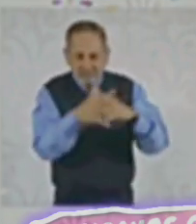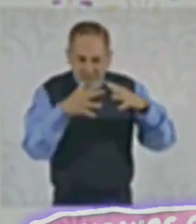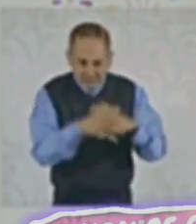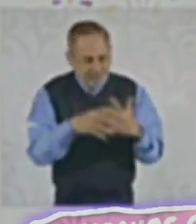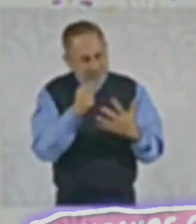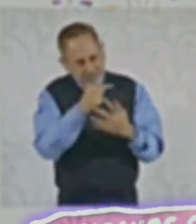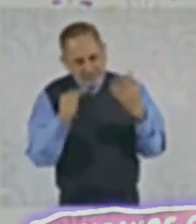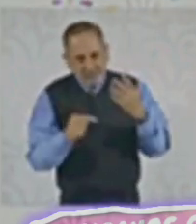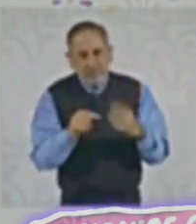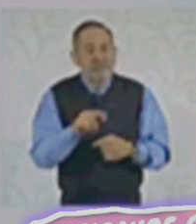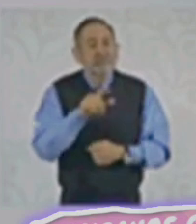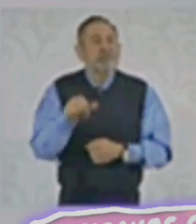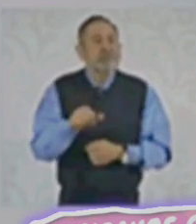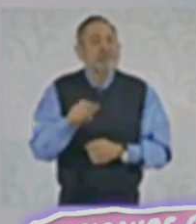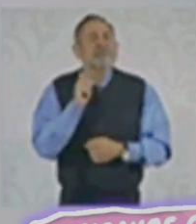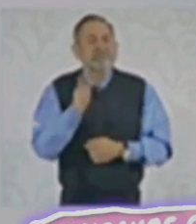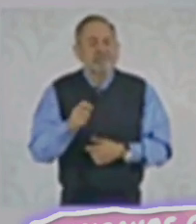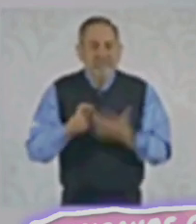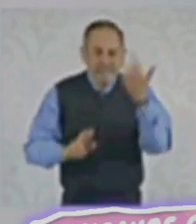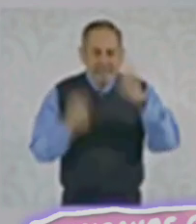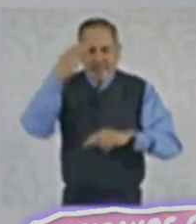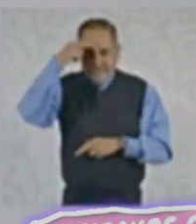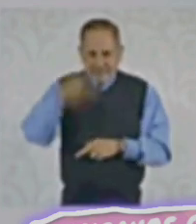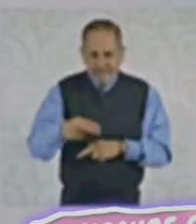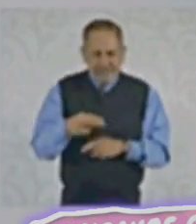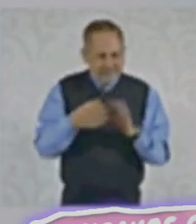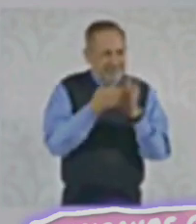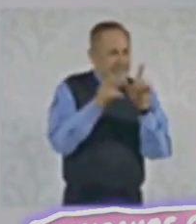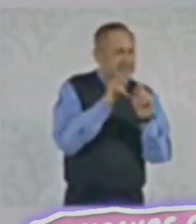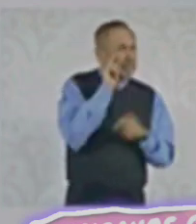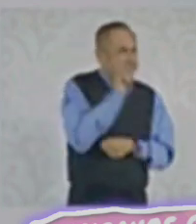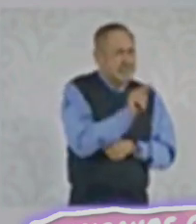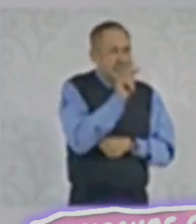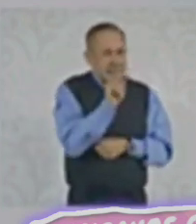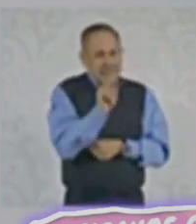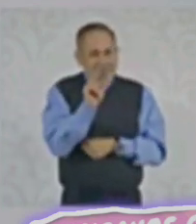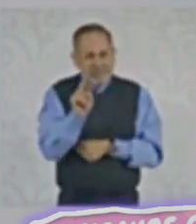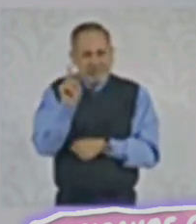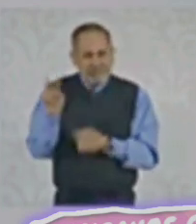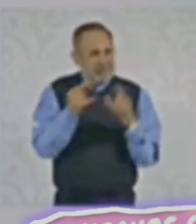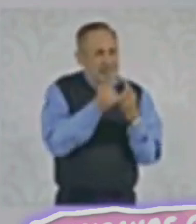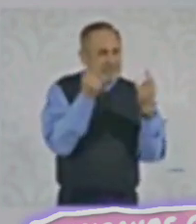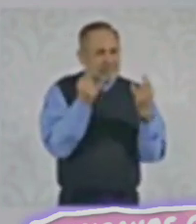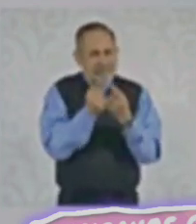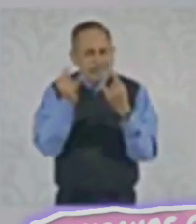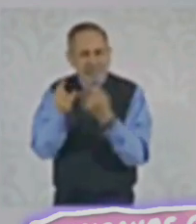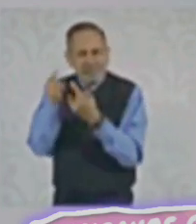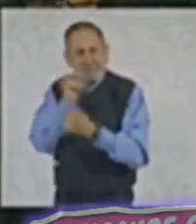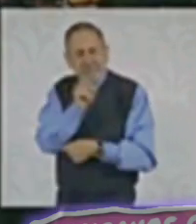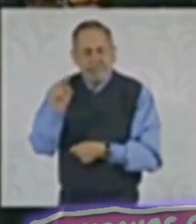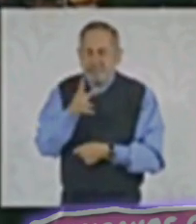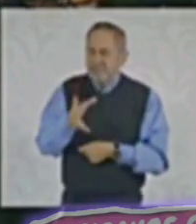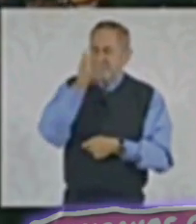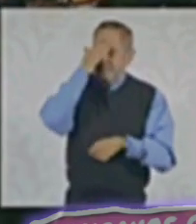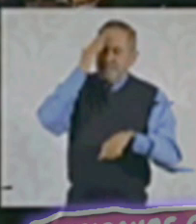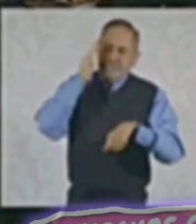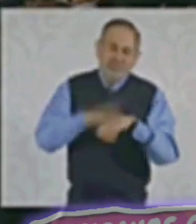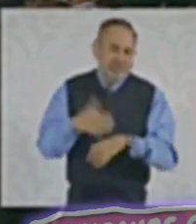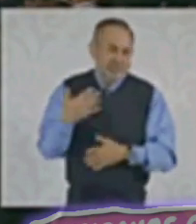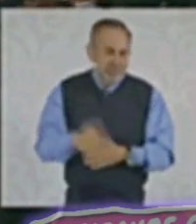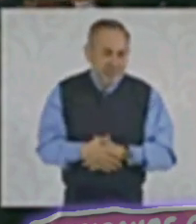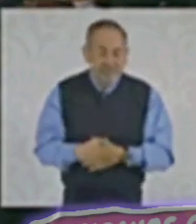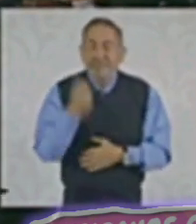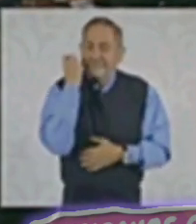con la Revolución Mexicana de manera muy breve. Entonces sí, es parte fundamental de lo que vamos a seguir haciendo,